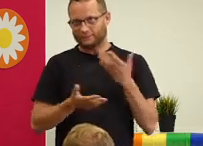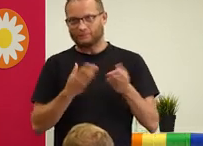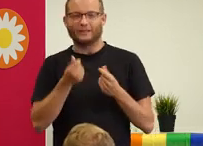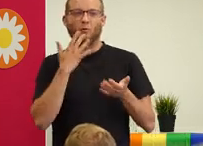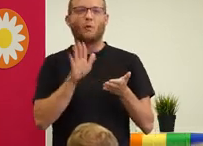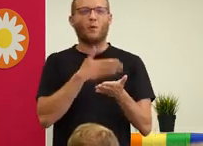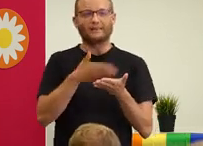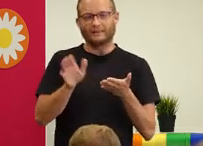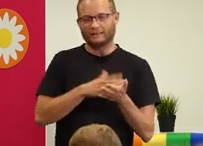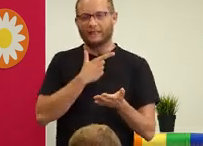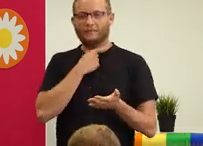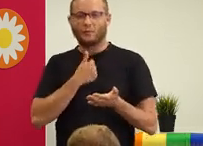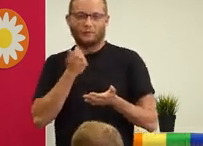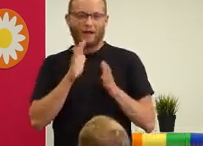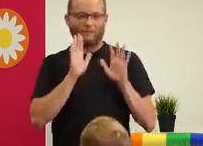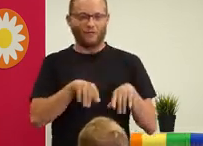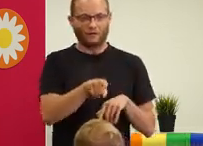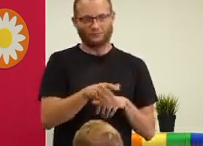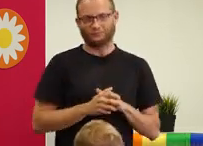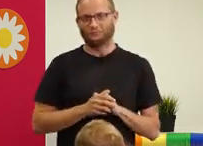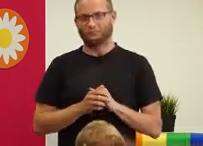poesía, ¿no? Y a mí me gusta más la poesía.